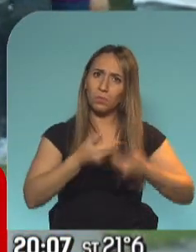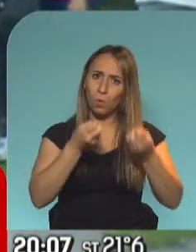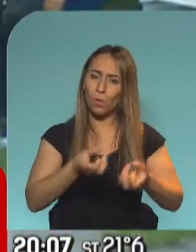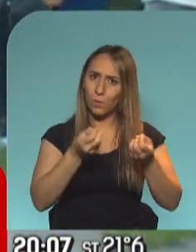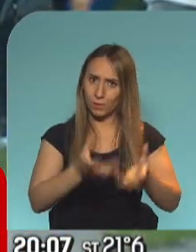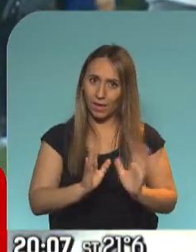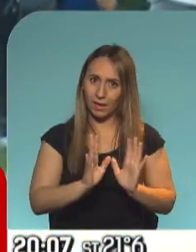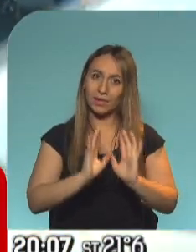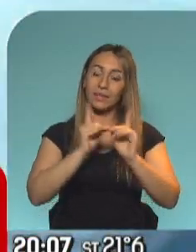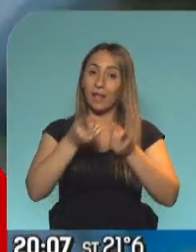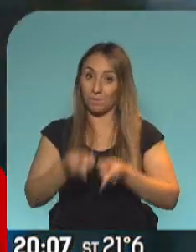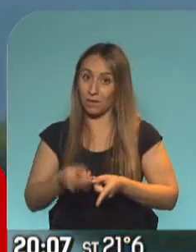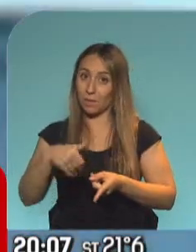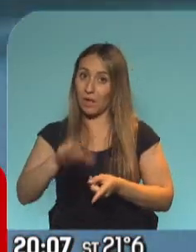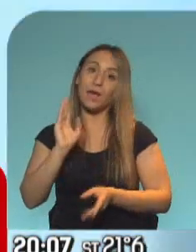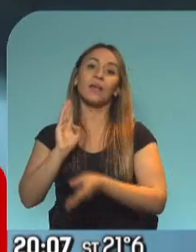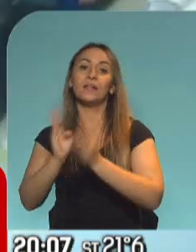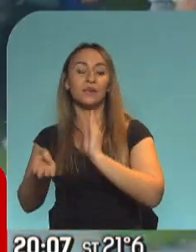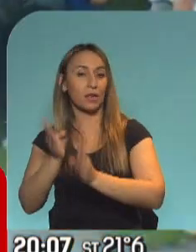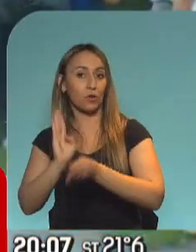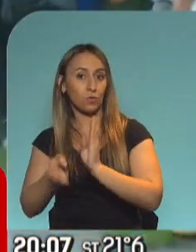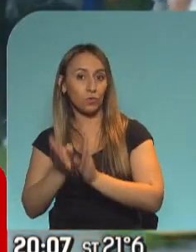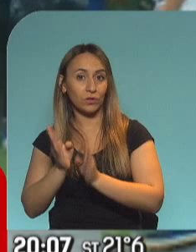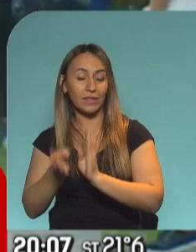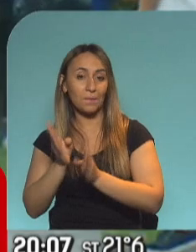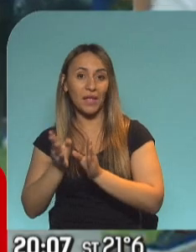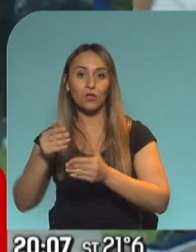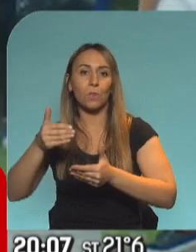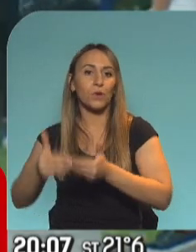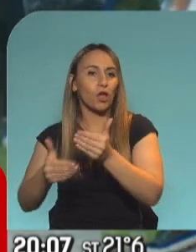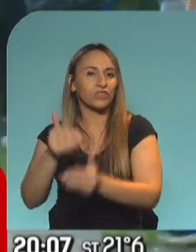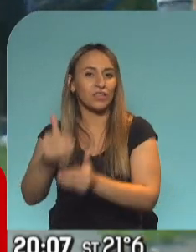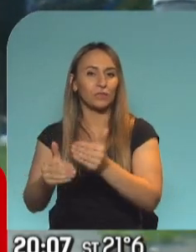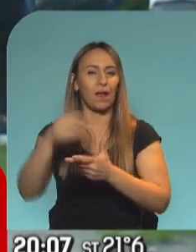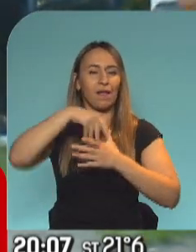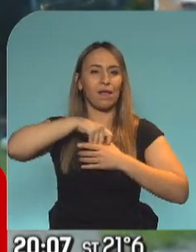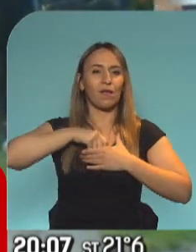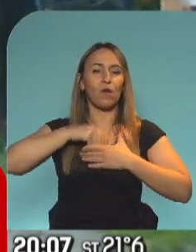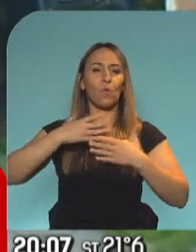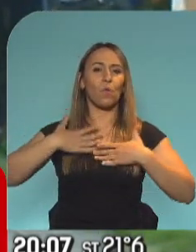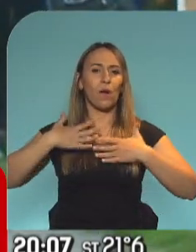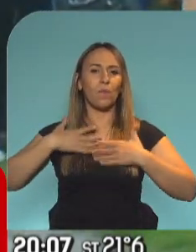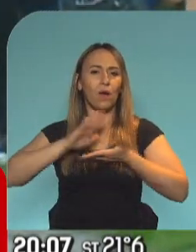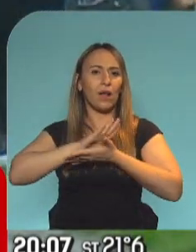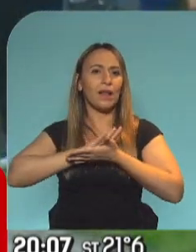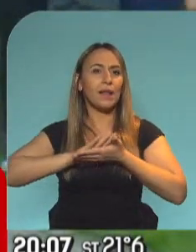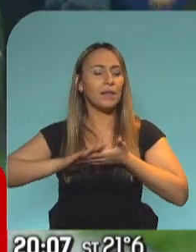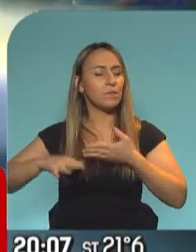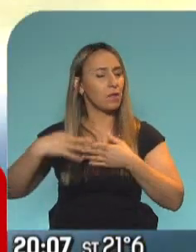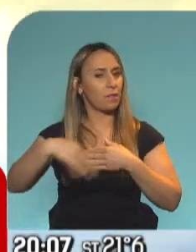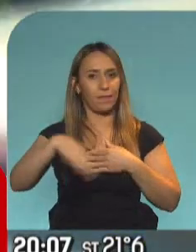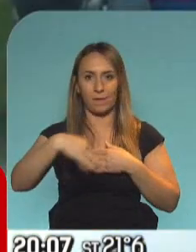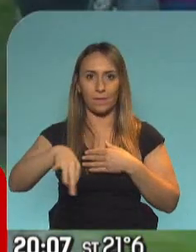de el proceso de desintoxicación al que fue sometido en la clínica